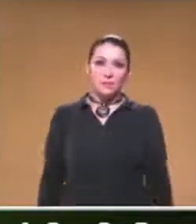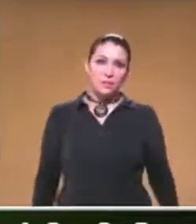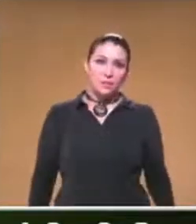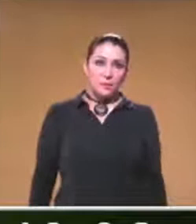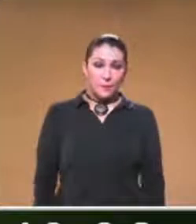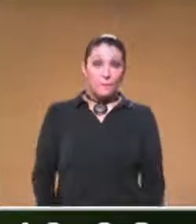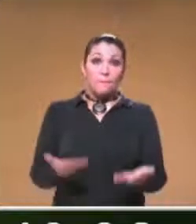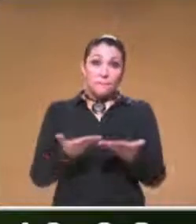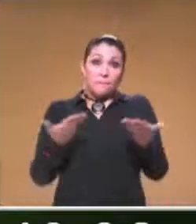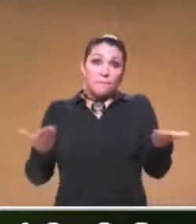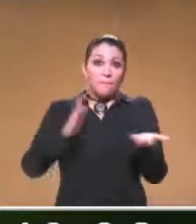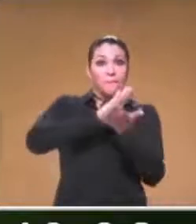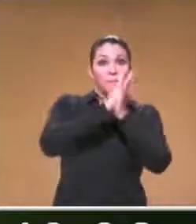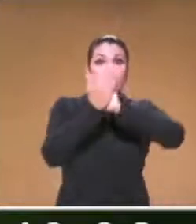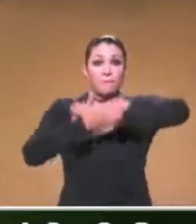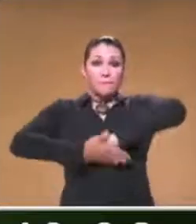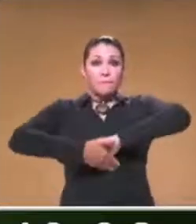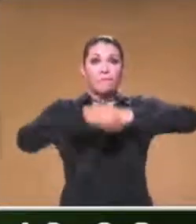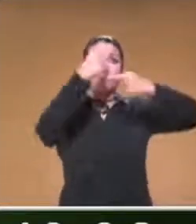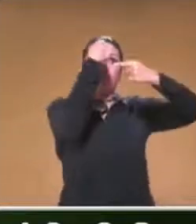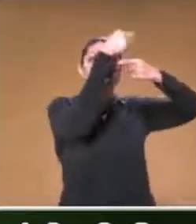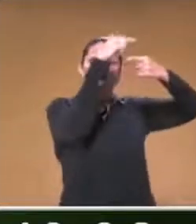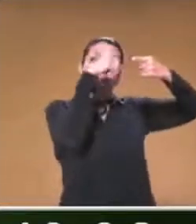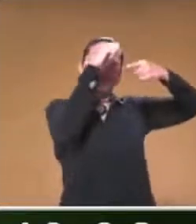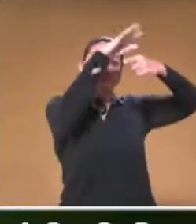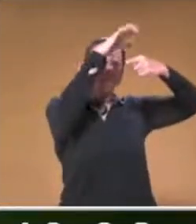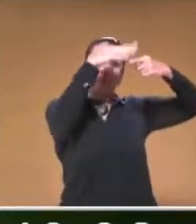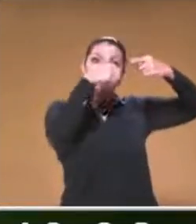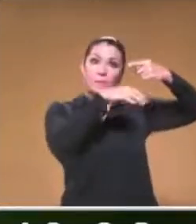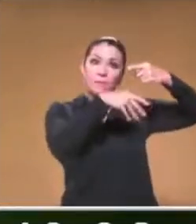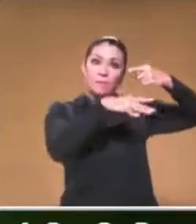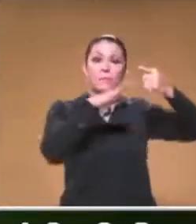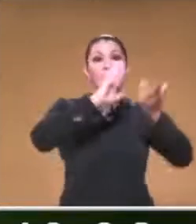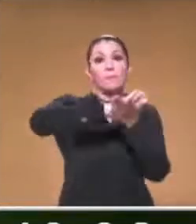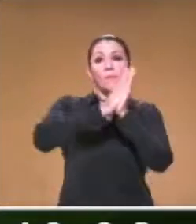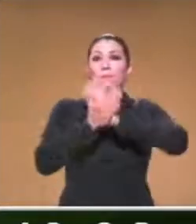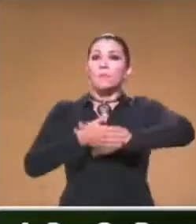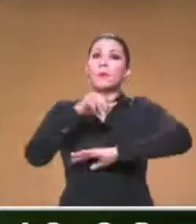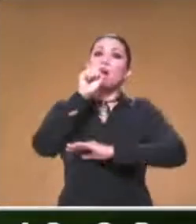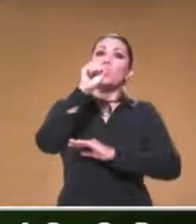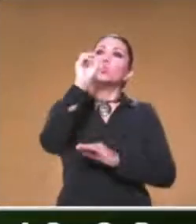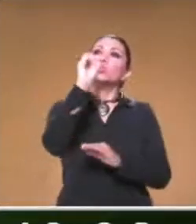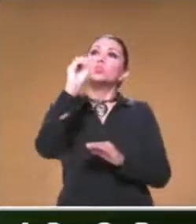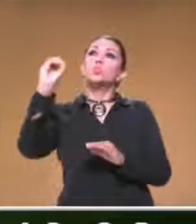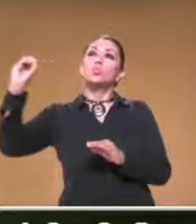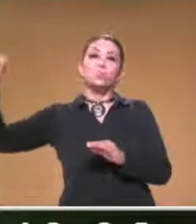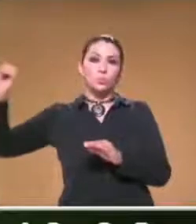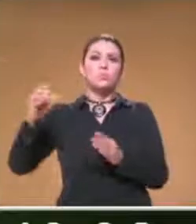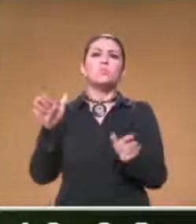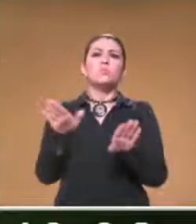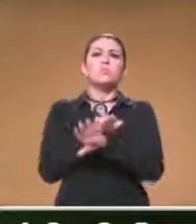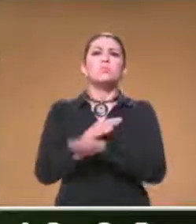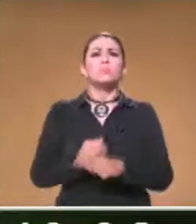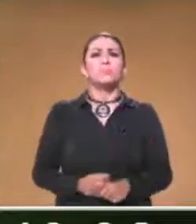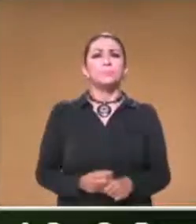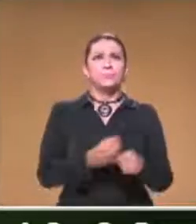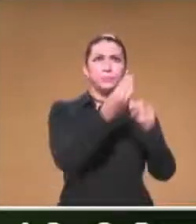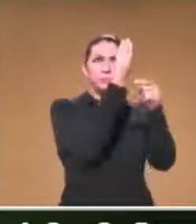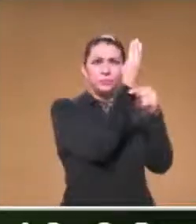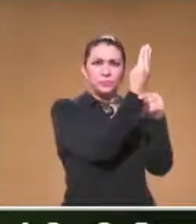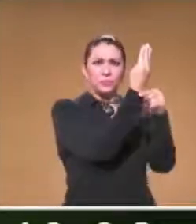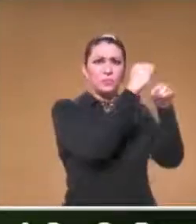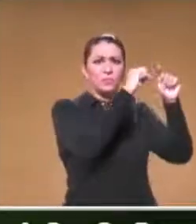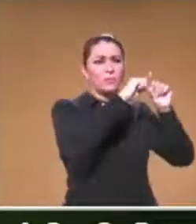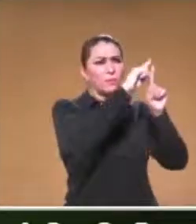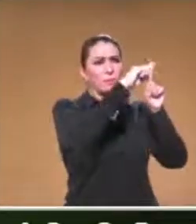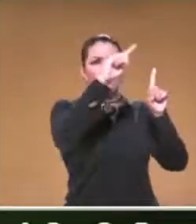ejemplos de conversión de fracción a número decimal. Por ejemplo, tenemos 3/4. Si dividimos 3 entre 4